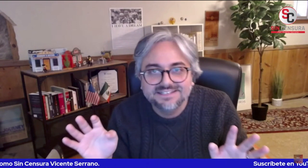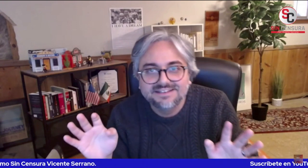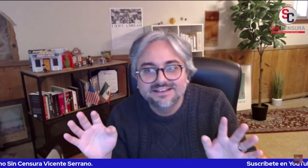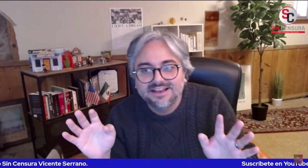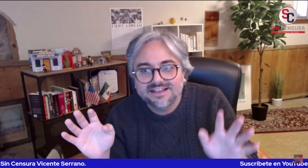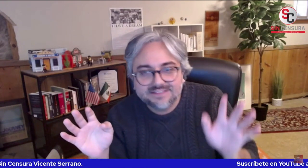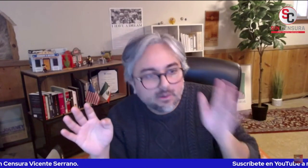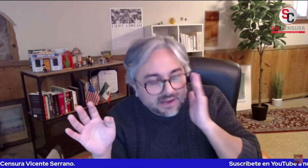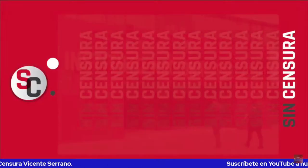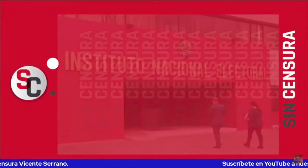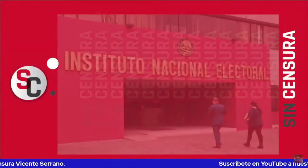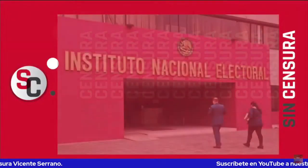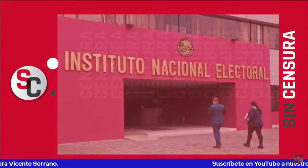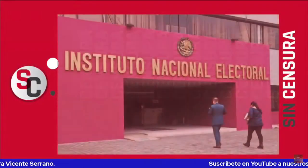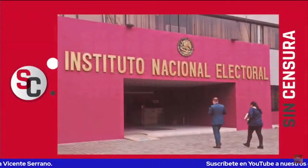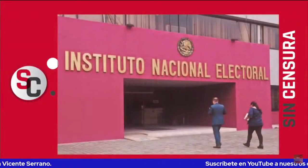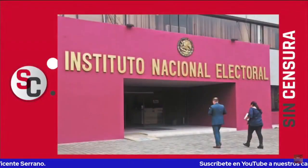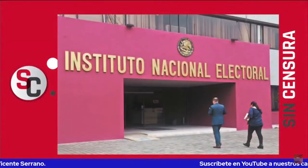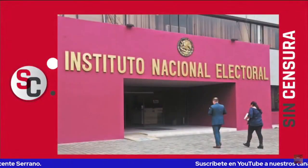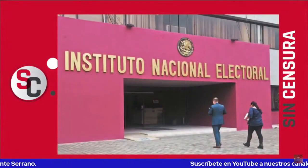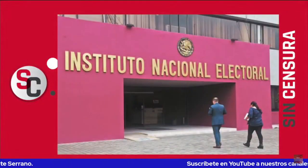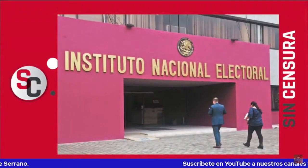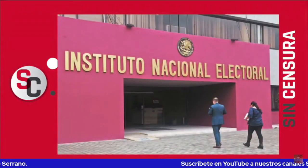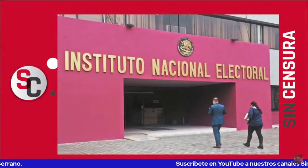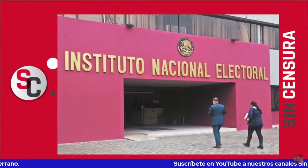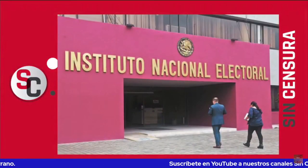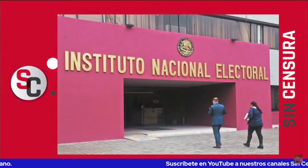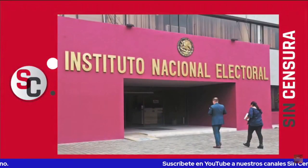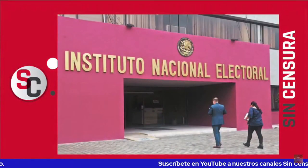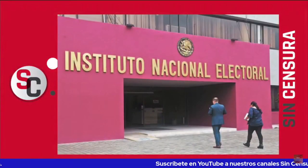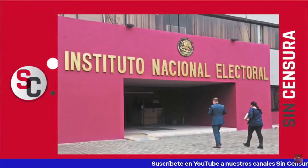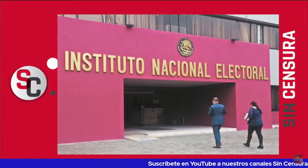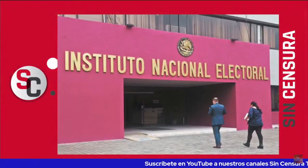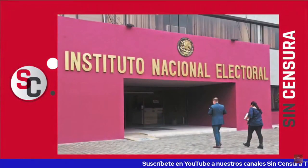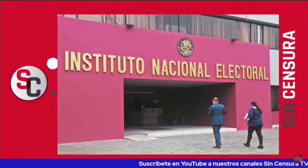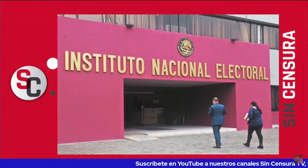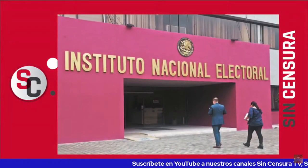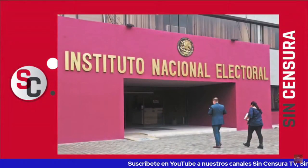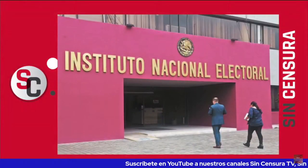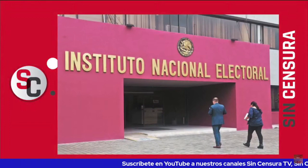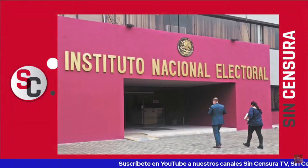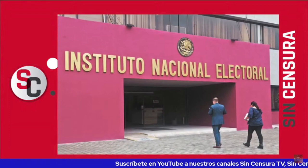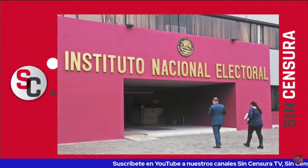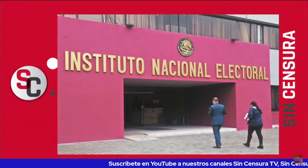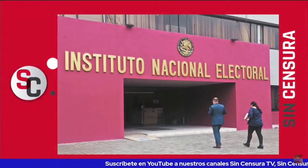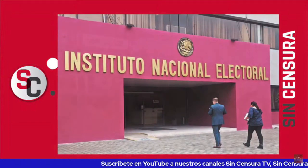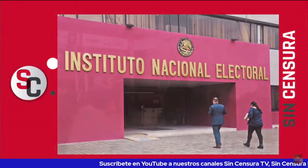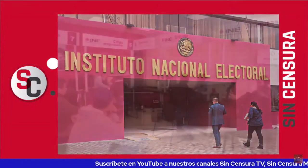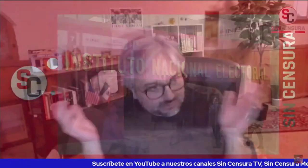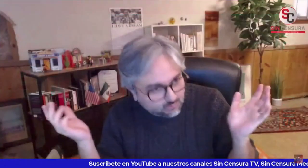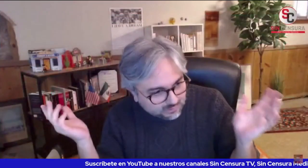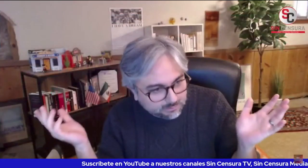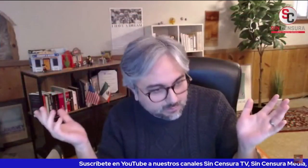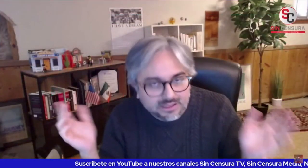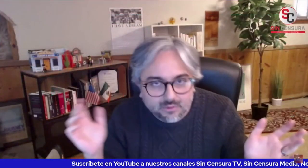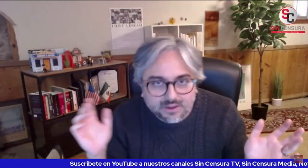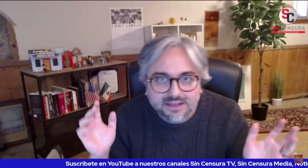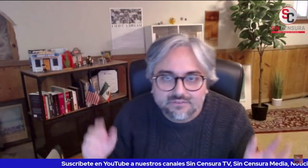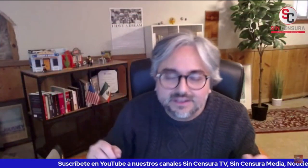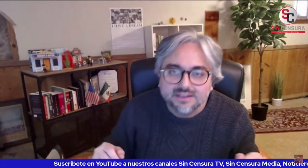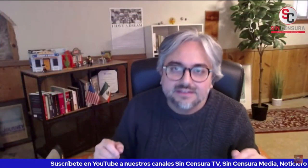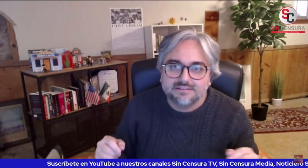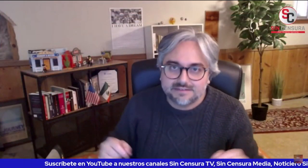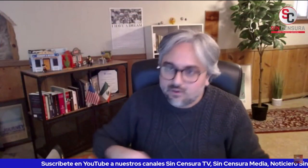parche. Así como acá en Estados Unidos tanto necesitamos la reforma migratoria y en tiempos de Obama, quien por cierto fue el deportador